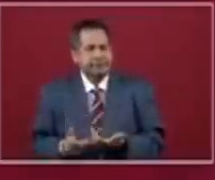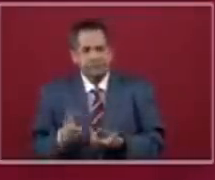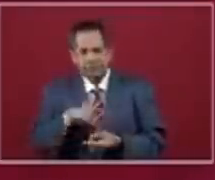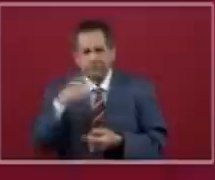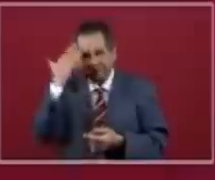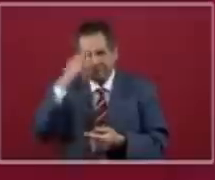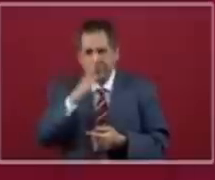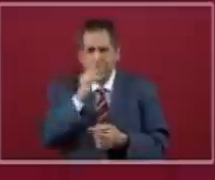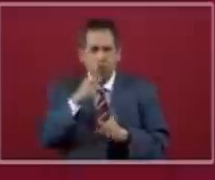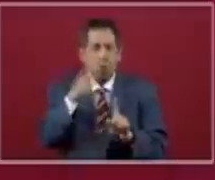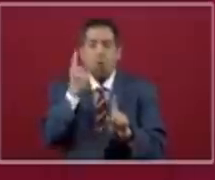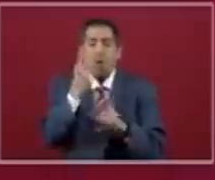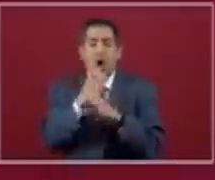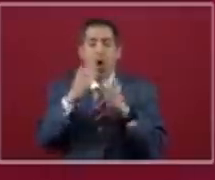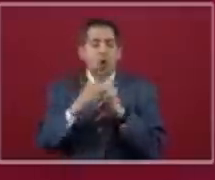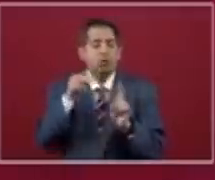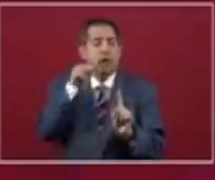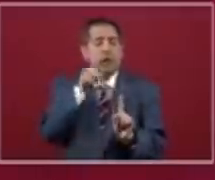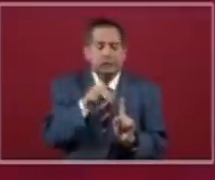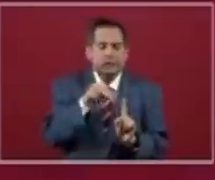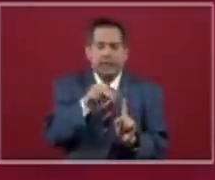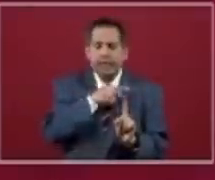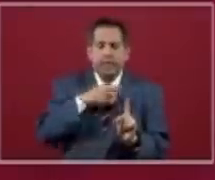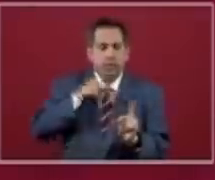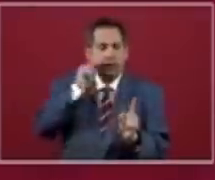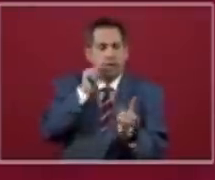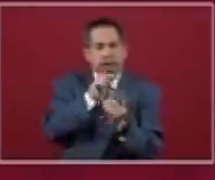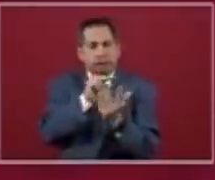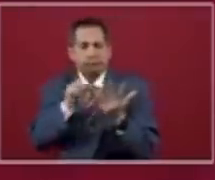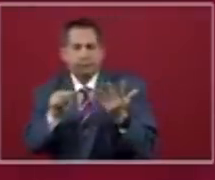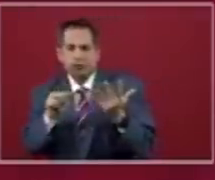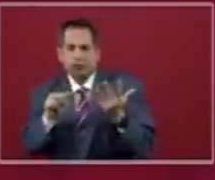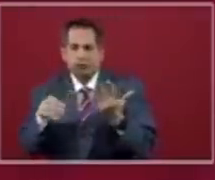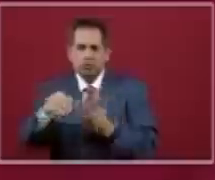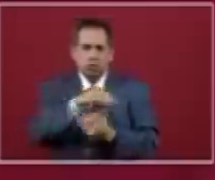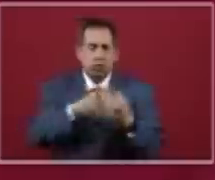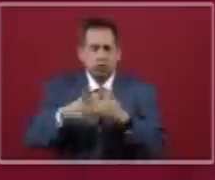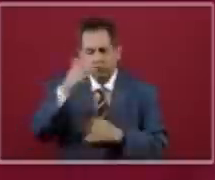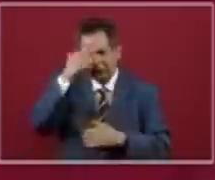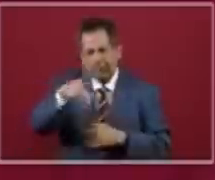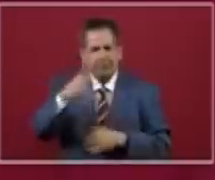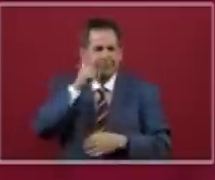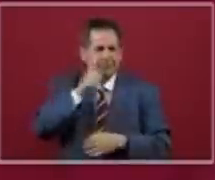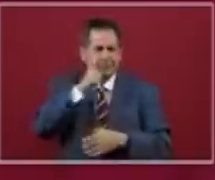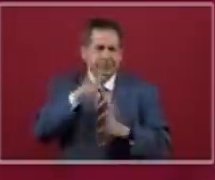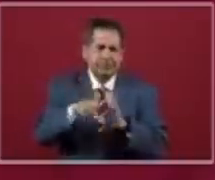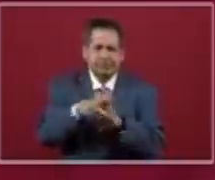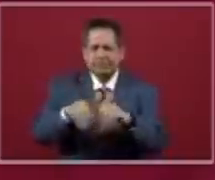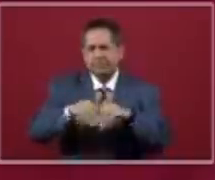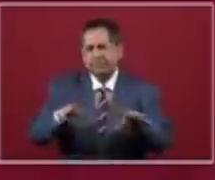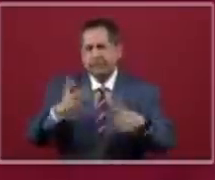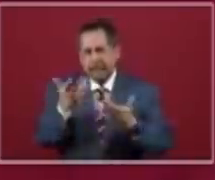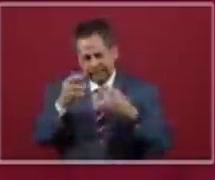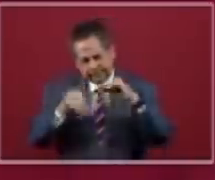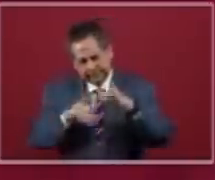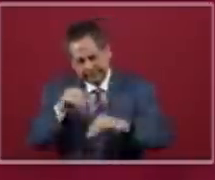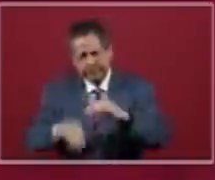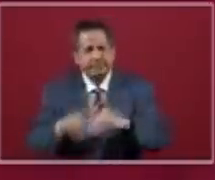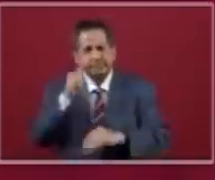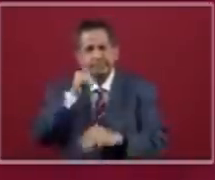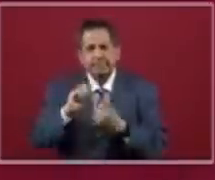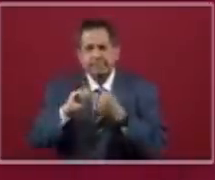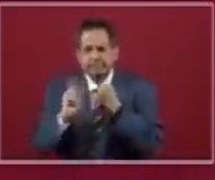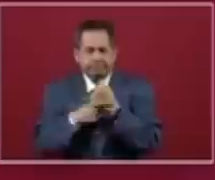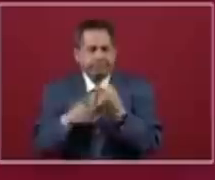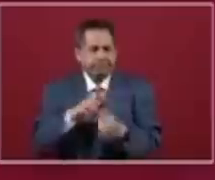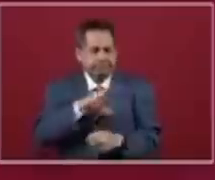saben perfectamente que cualquier nota que elaboren siempre tienen que